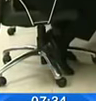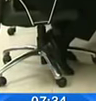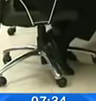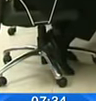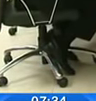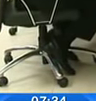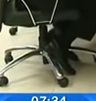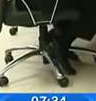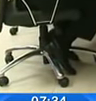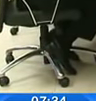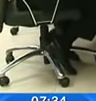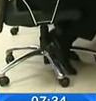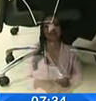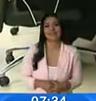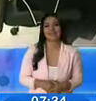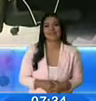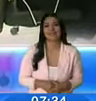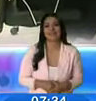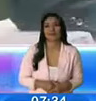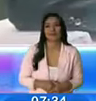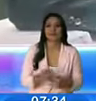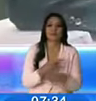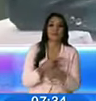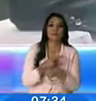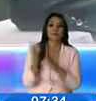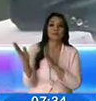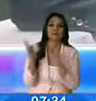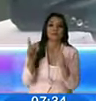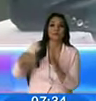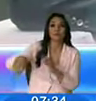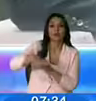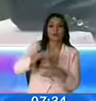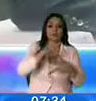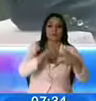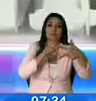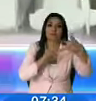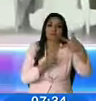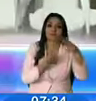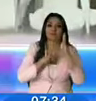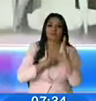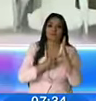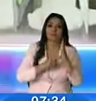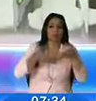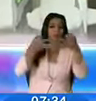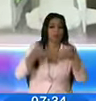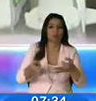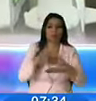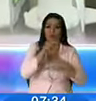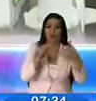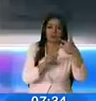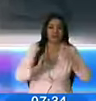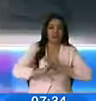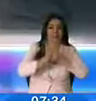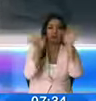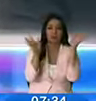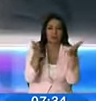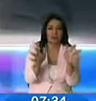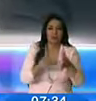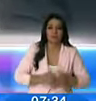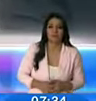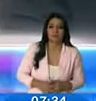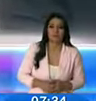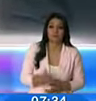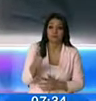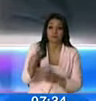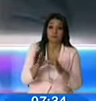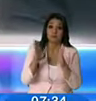Porque según el Consejo de Participación Ciudadana y Control Social Transitorio, no acreditó el cumplimiento de uno de los requisitos. La ciudadanía